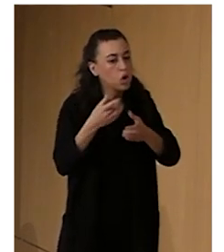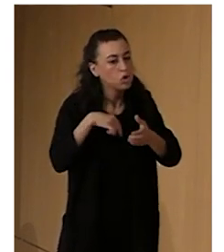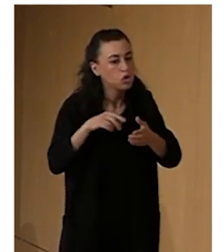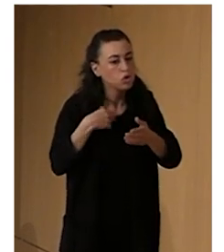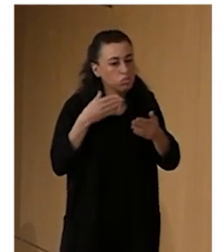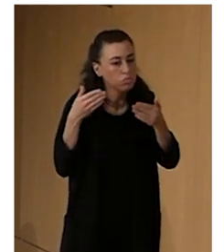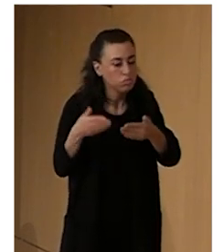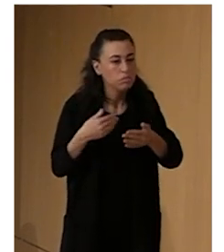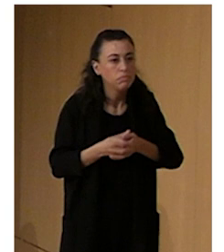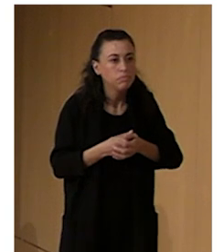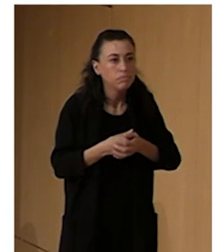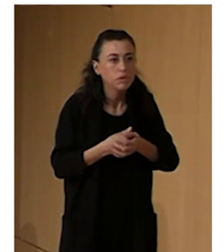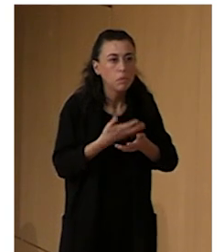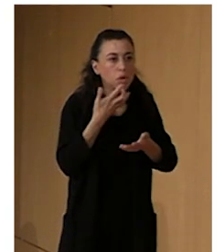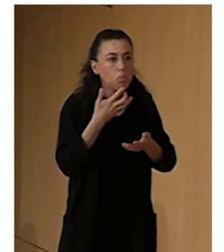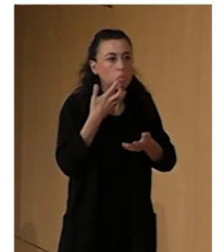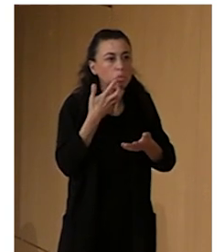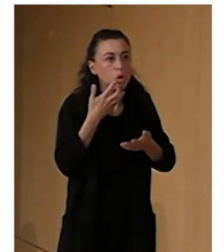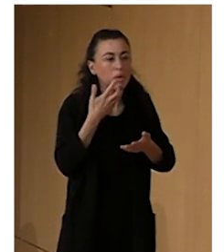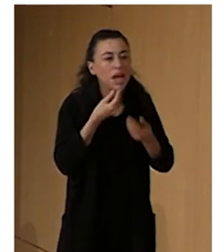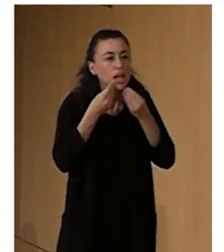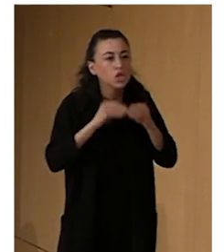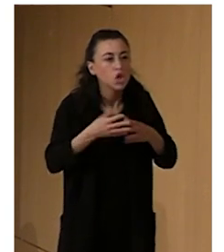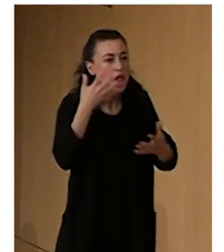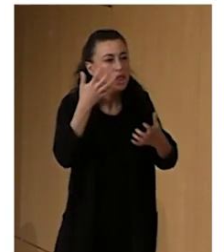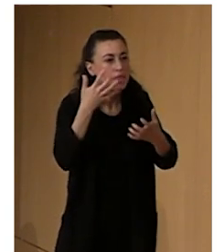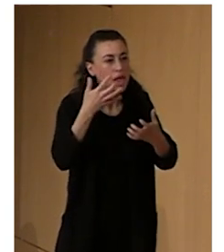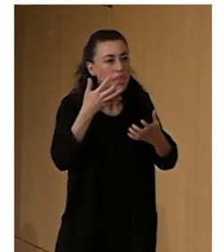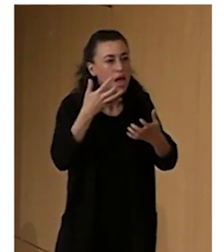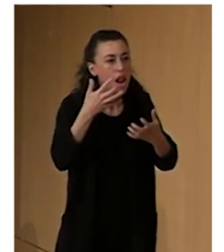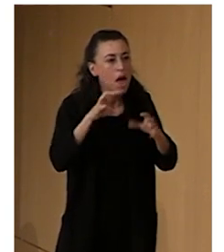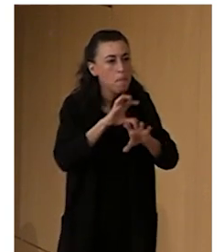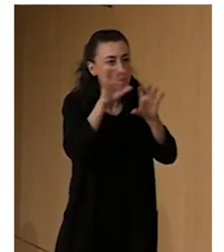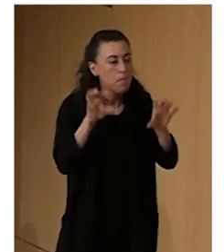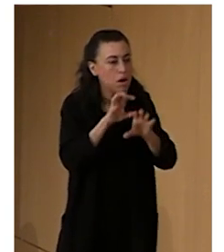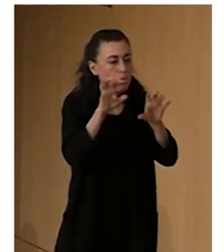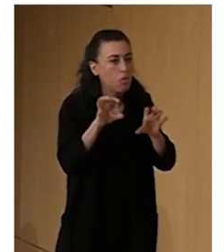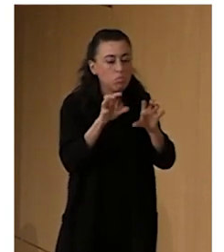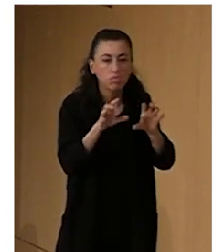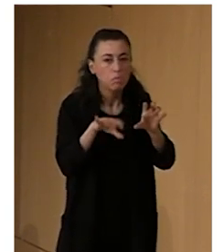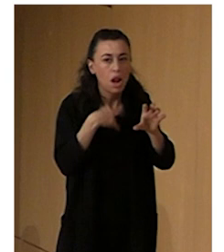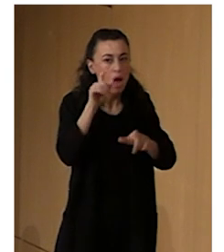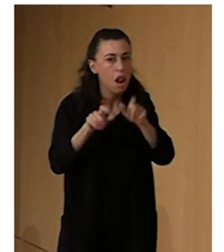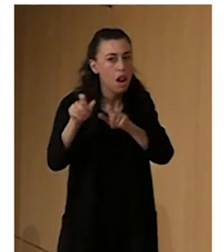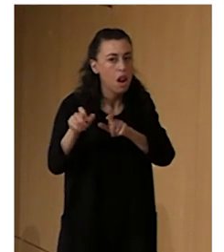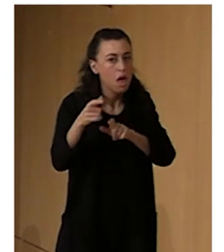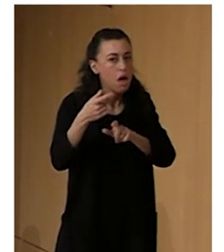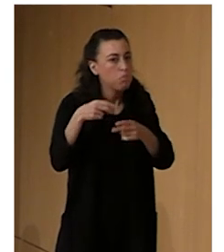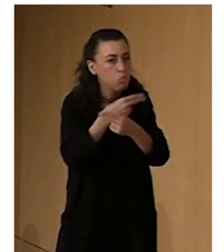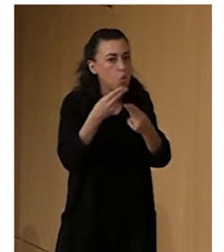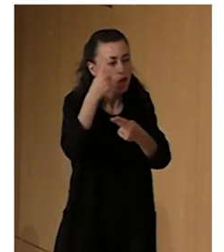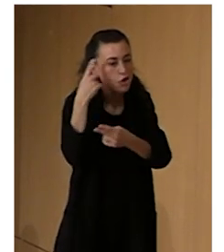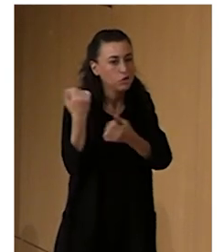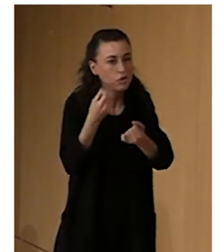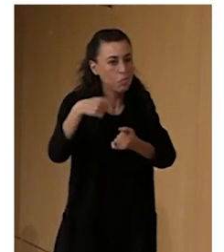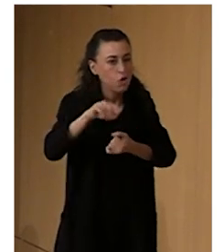del Barroco de estas grandes eh cuestiones no que son muy interesantes lógicamente para cierto público experto Pues en este caso nos alejan